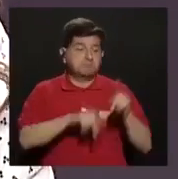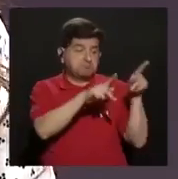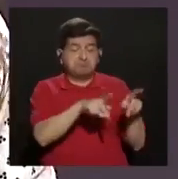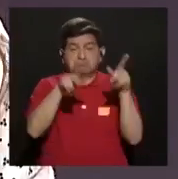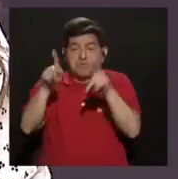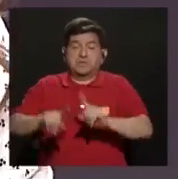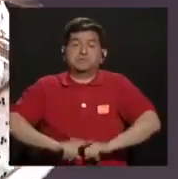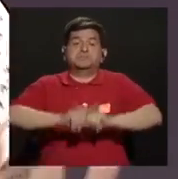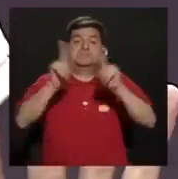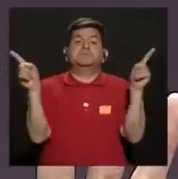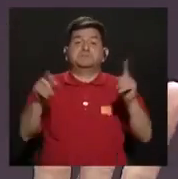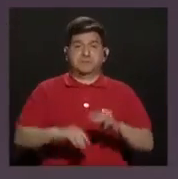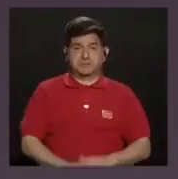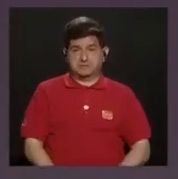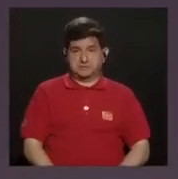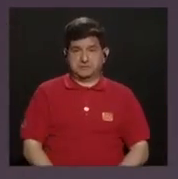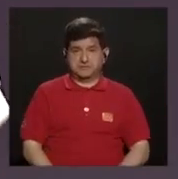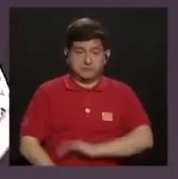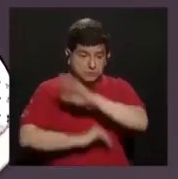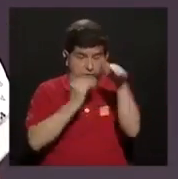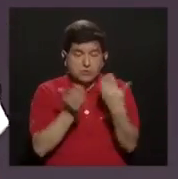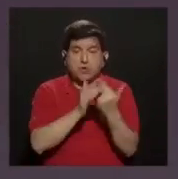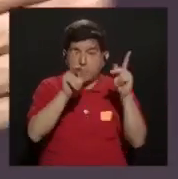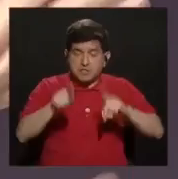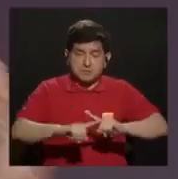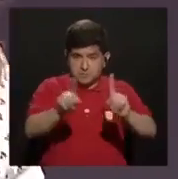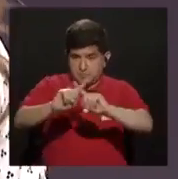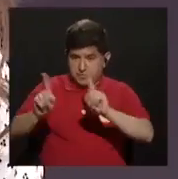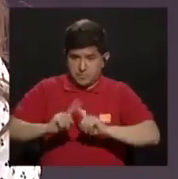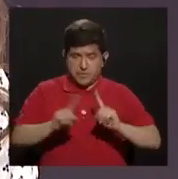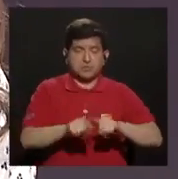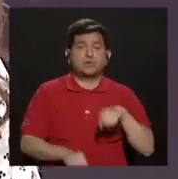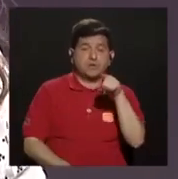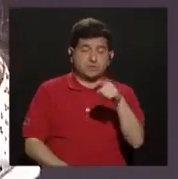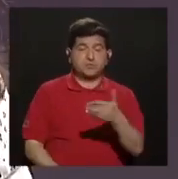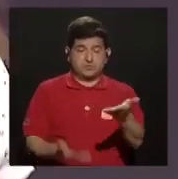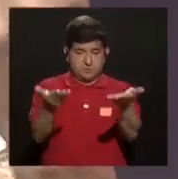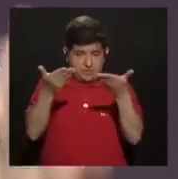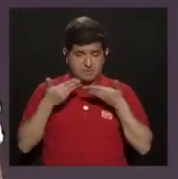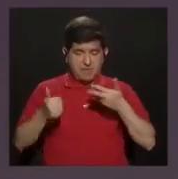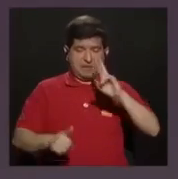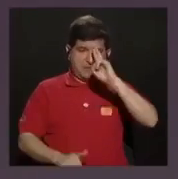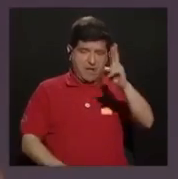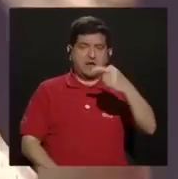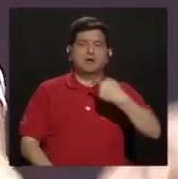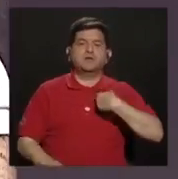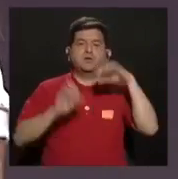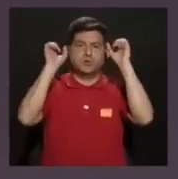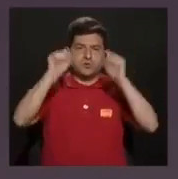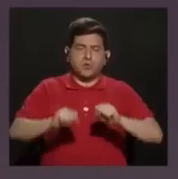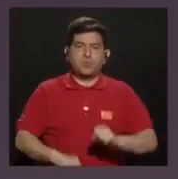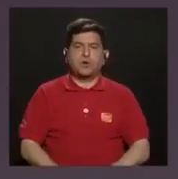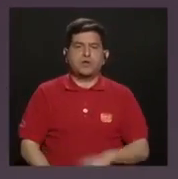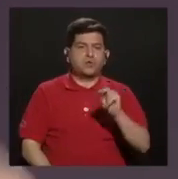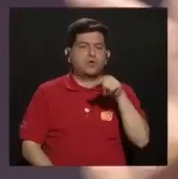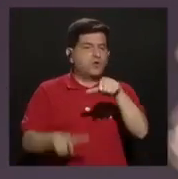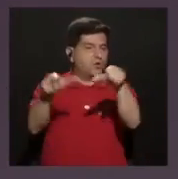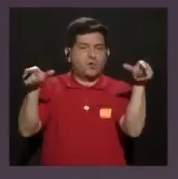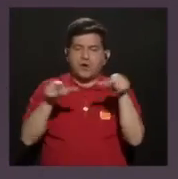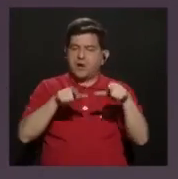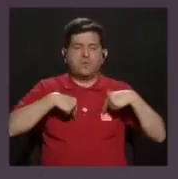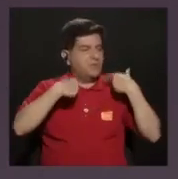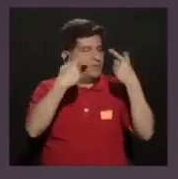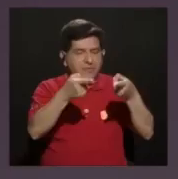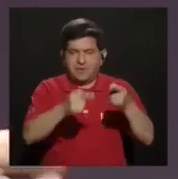personas diferentes, llamémoslo así, bueno, todas somos diferentes. Cuando usted me dé ese respeto a mí, vieras que yo voy a poder ya no pararme en esa esquina y, como